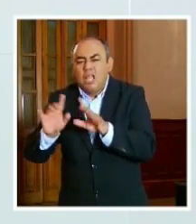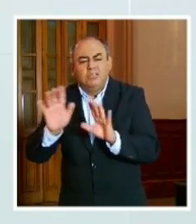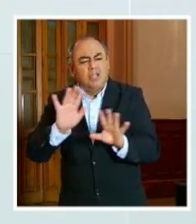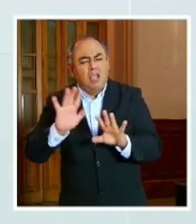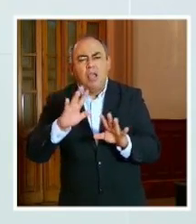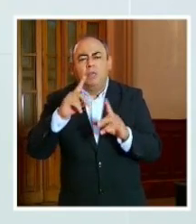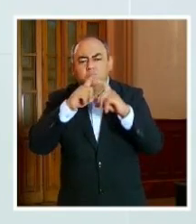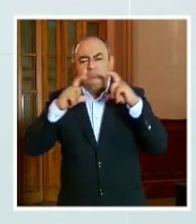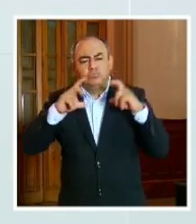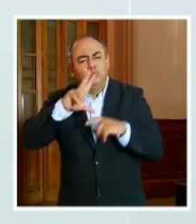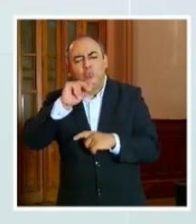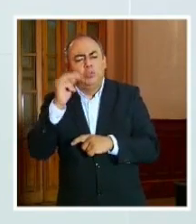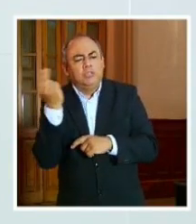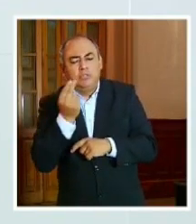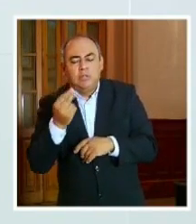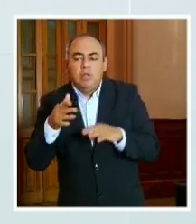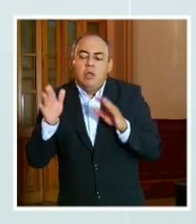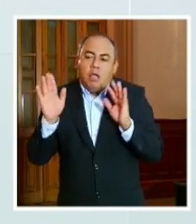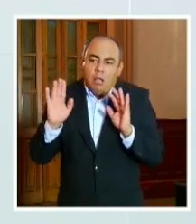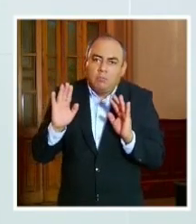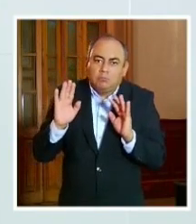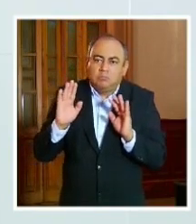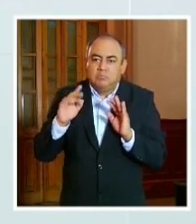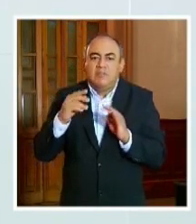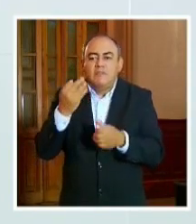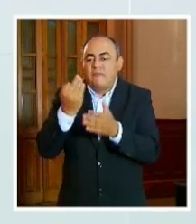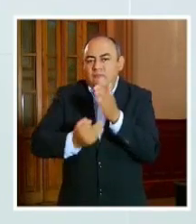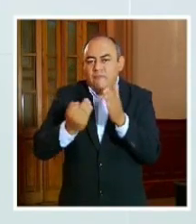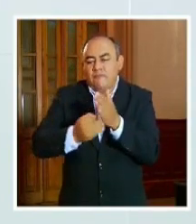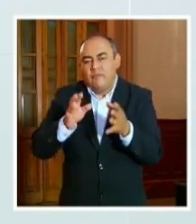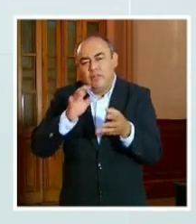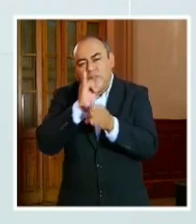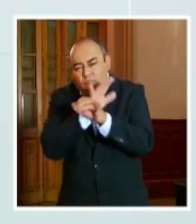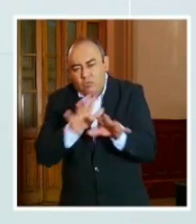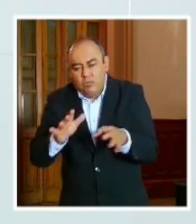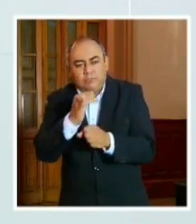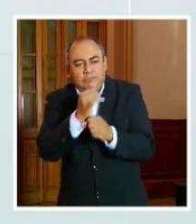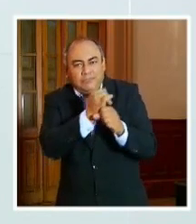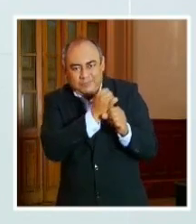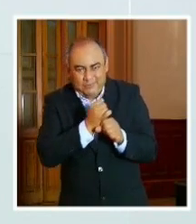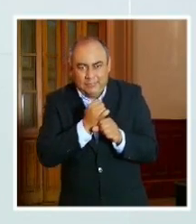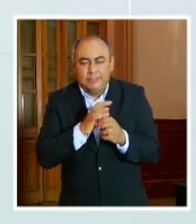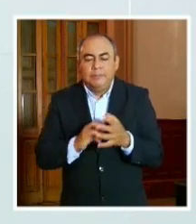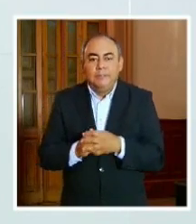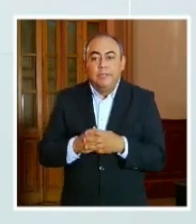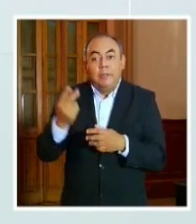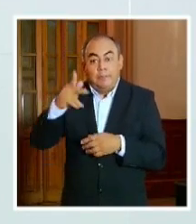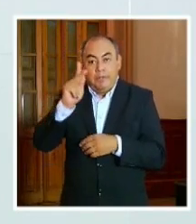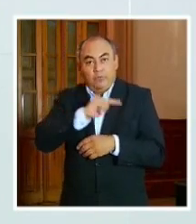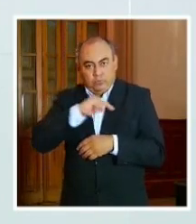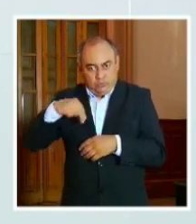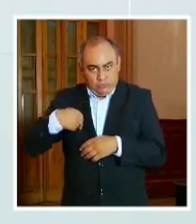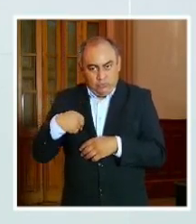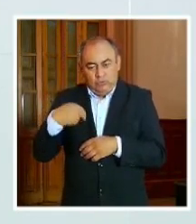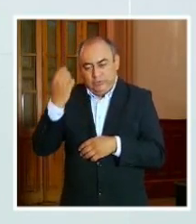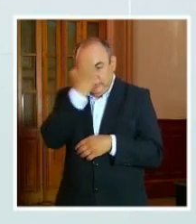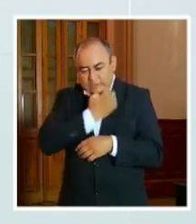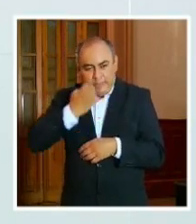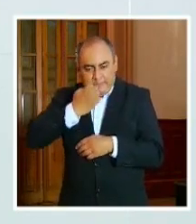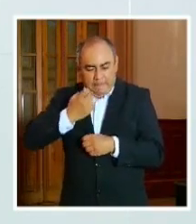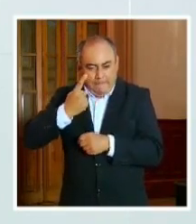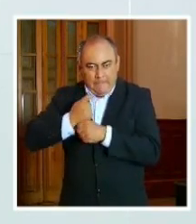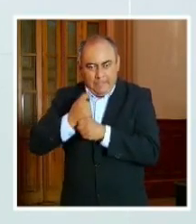es necesario por la baja, digamos, circulación de este virus. Entonces estaremos evaluando, número 1,